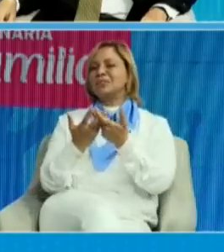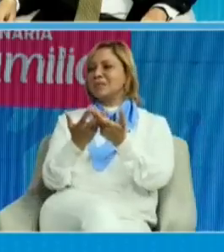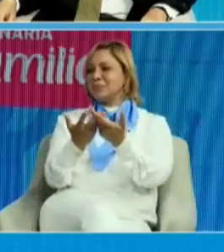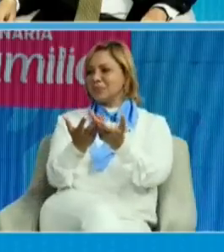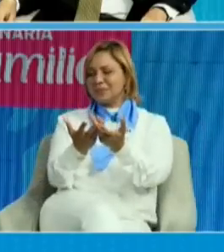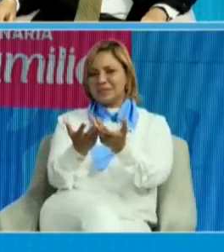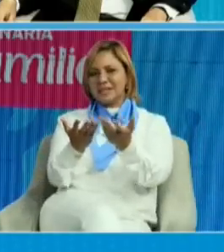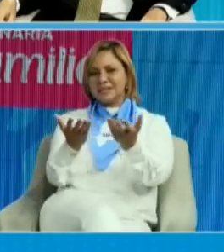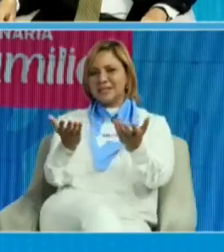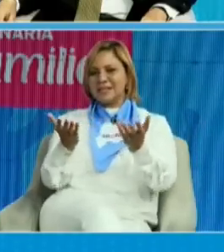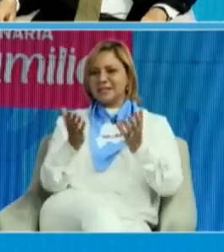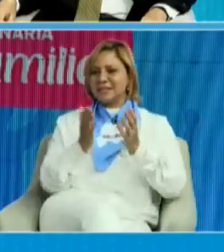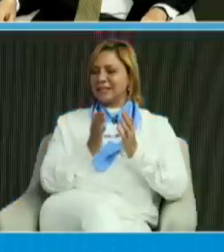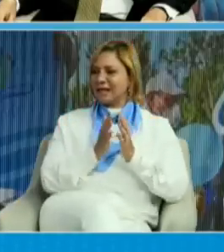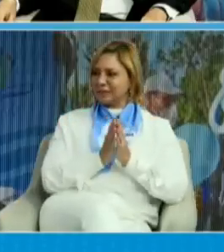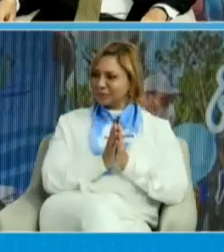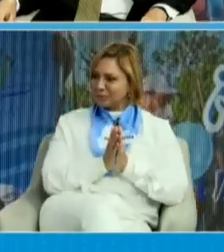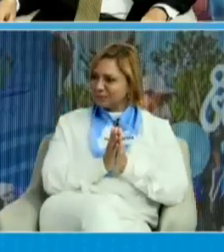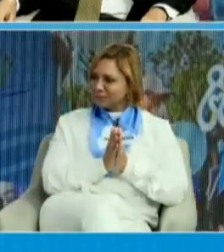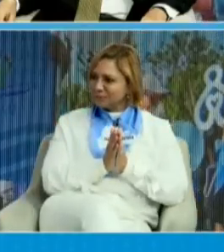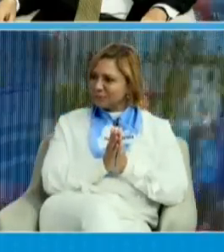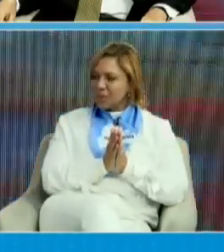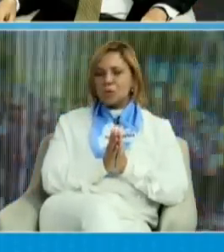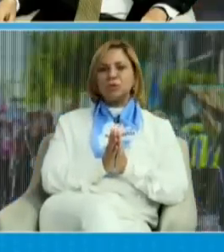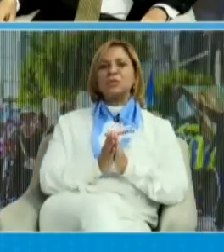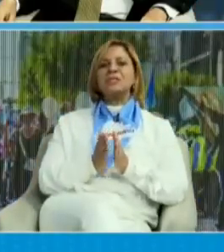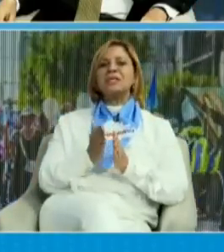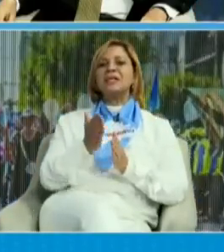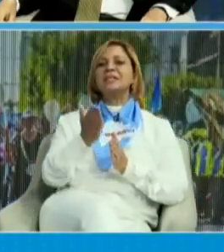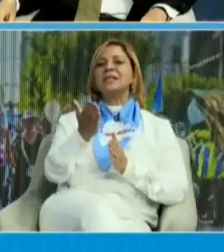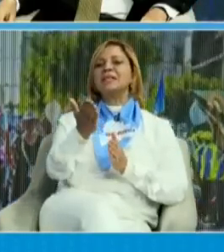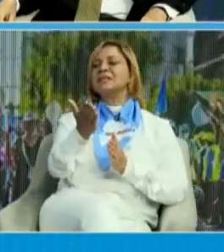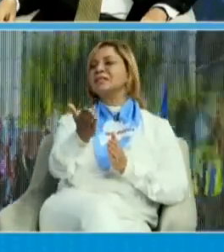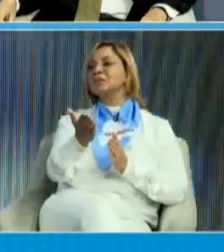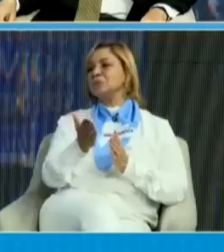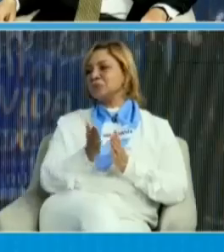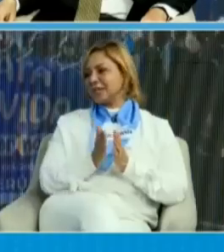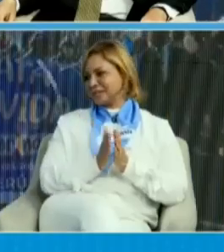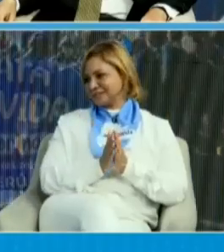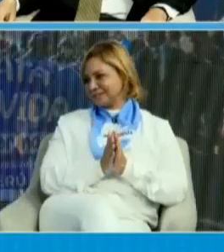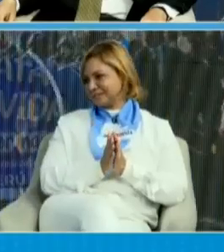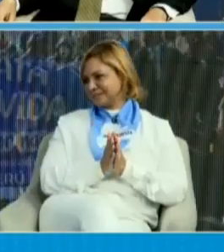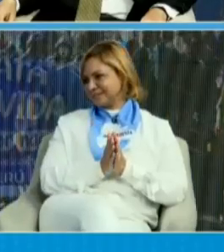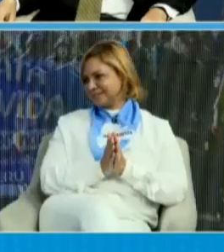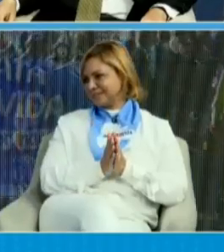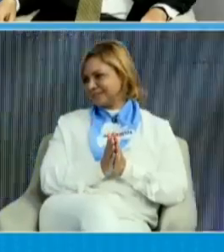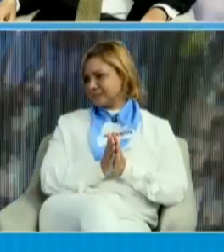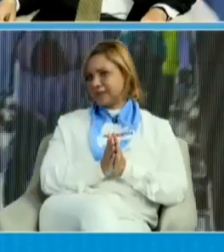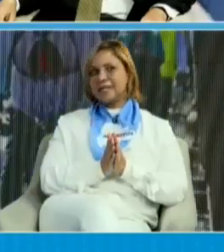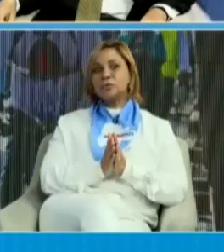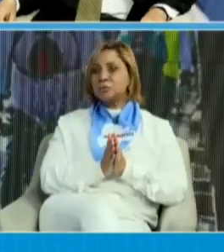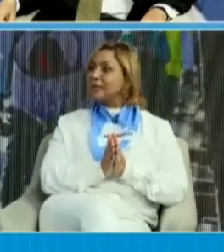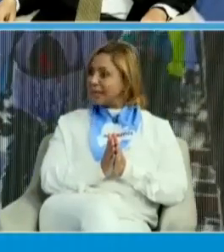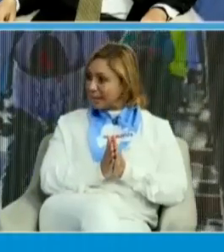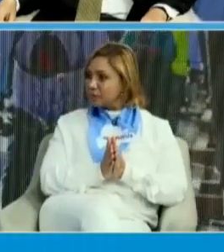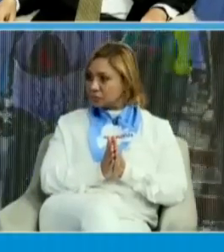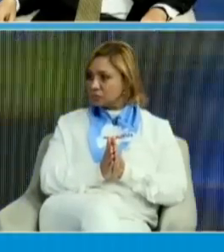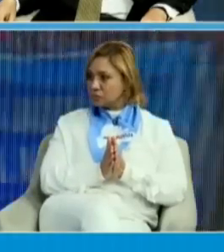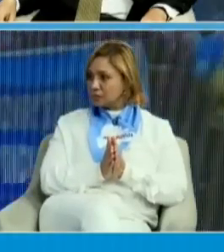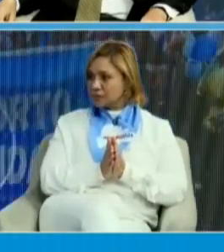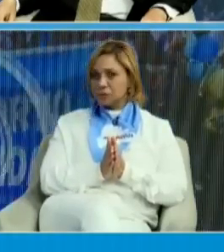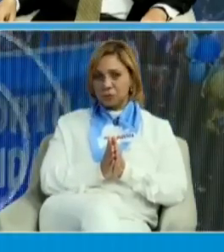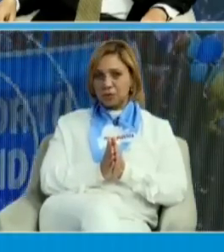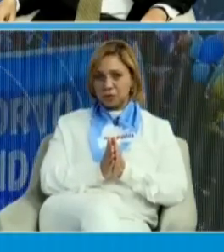el motivo de hacer ese teatro? Cuando ni siquiera te quedas a escuchar. Es un